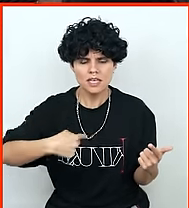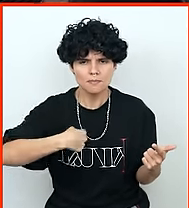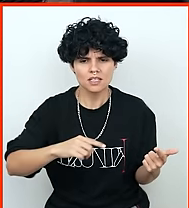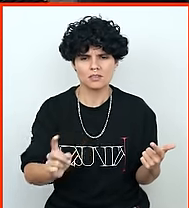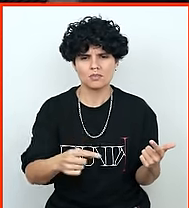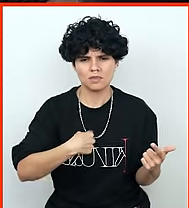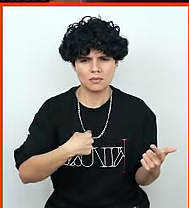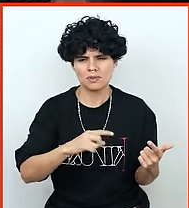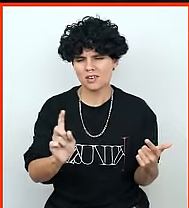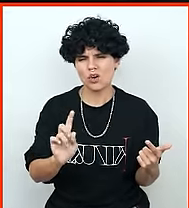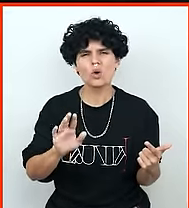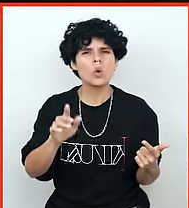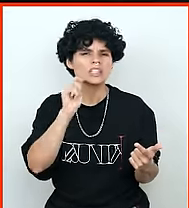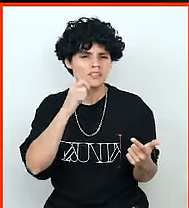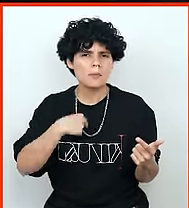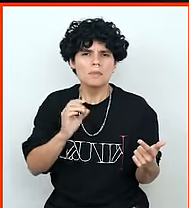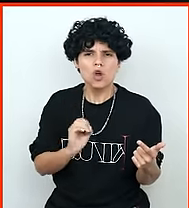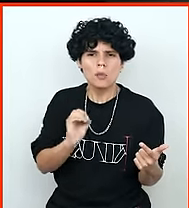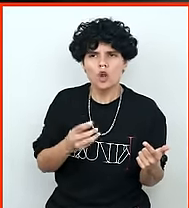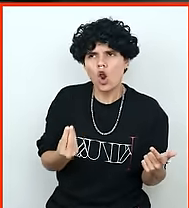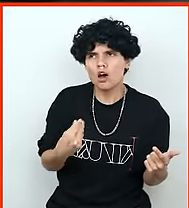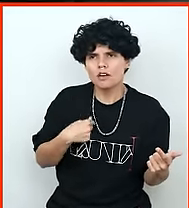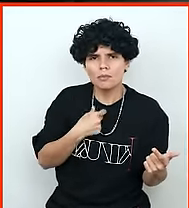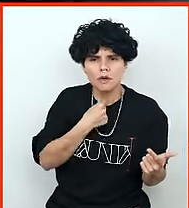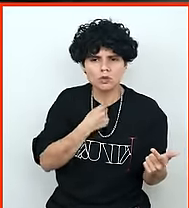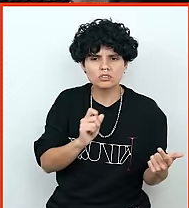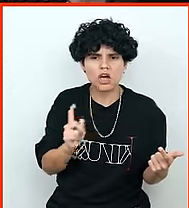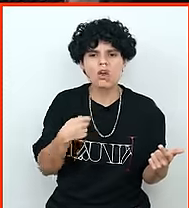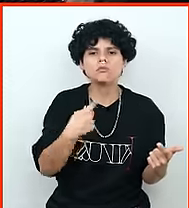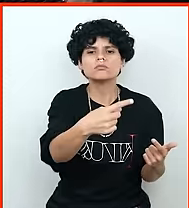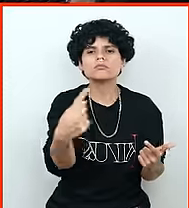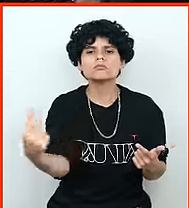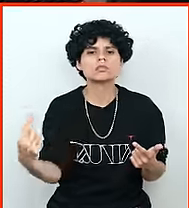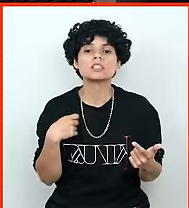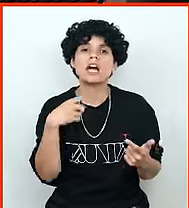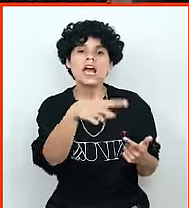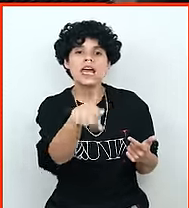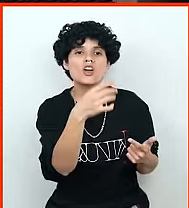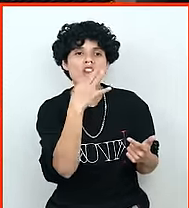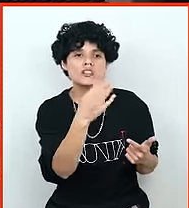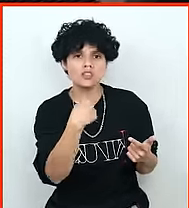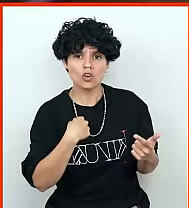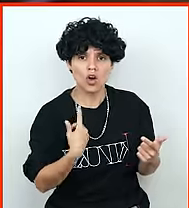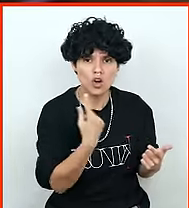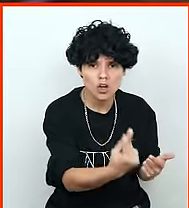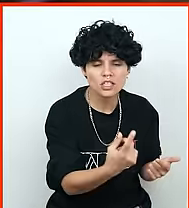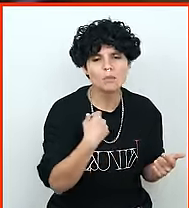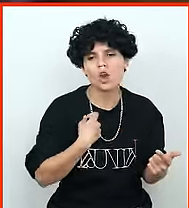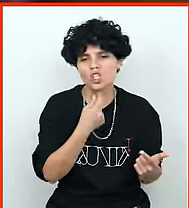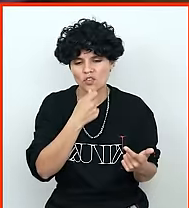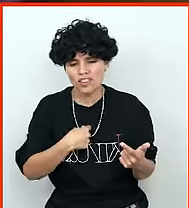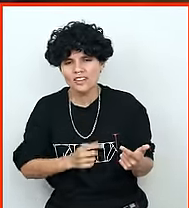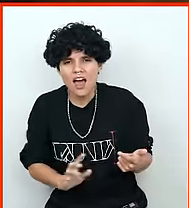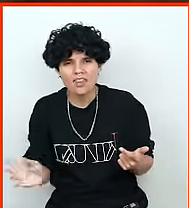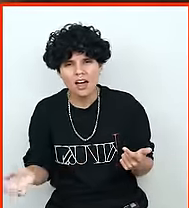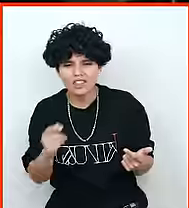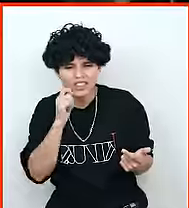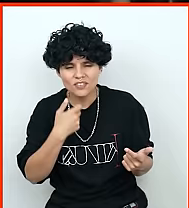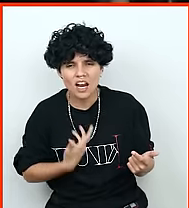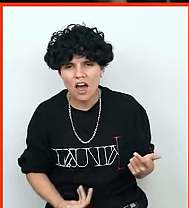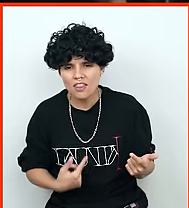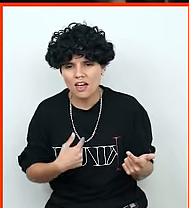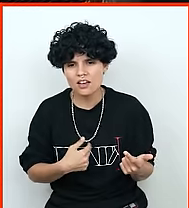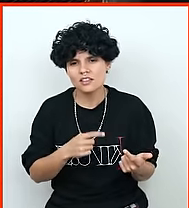no... No, pues, no, porque al final esa es mi perspectiva. Pues. Yo tengo, si alguno de ellos alguna vez hace su top 5 y yo estoy dentro de ellos, significa algo. Si lo digo yo, no significa nada. O